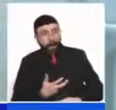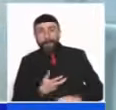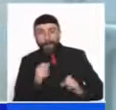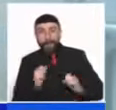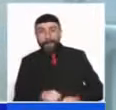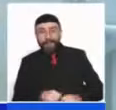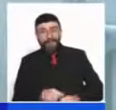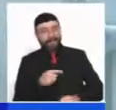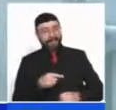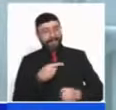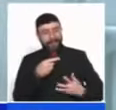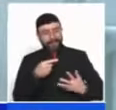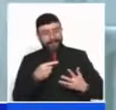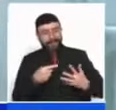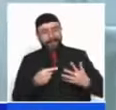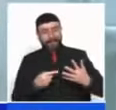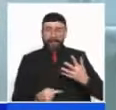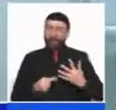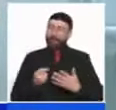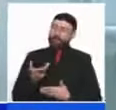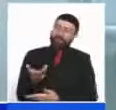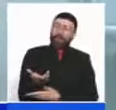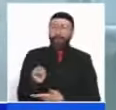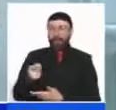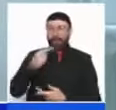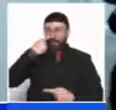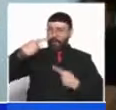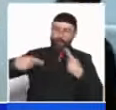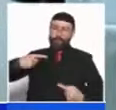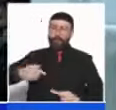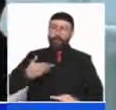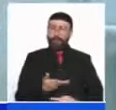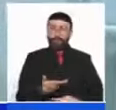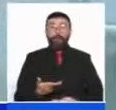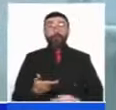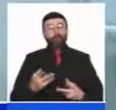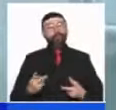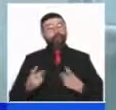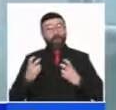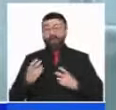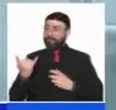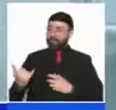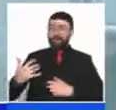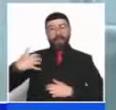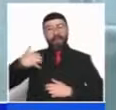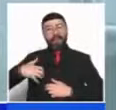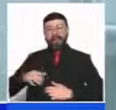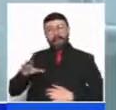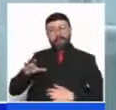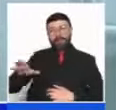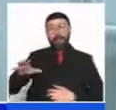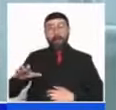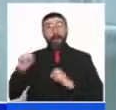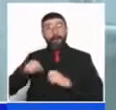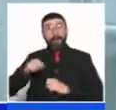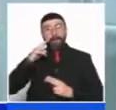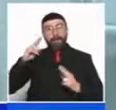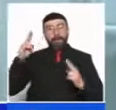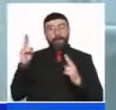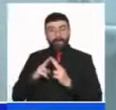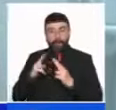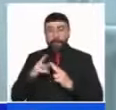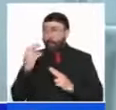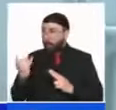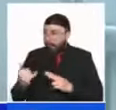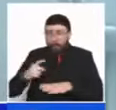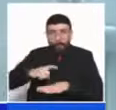todas las propuestas que nosotros trajimos en esta etapa renovada de Argentina, para que se pueda conocer desde el sur hasta